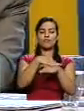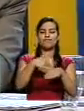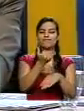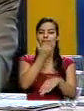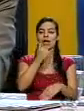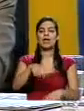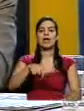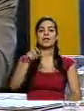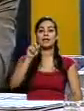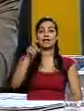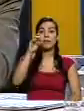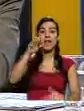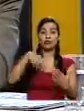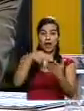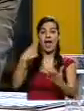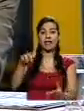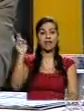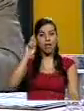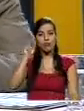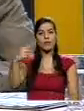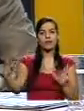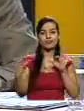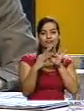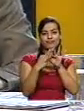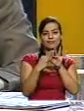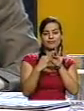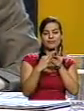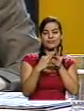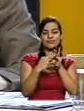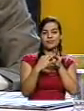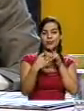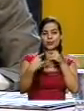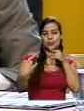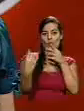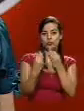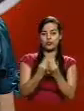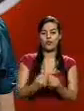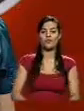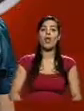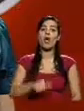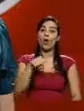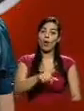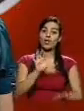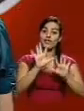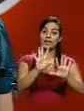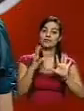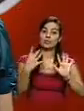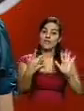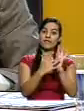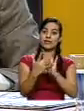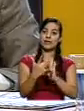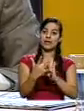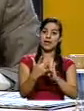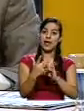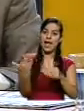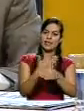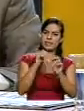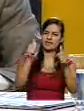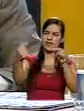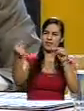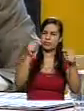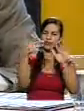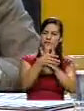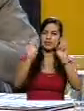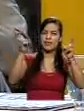acompañando como siempre. Mira, Blanquita, yo creo que es importantísimo hoy, 19 de abril, antes de entrar al comentario, ver lo